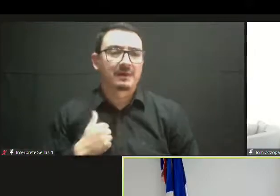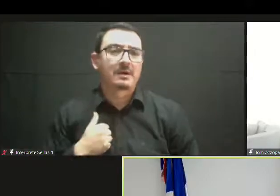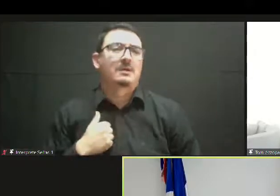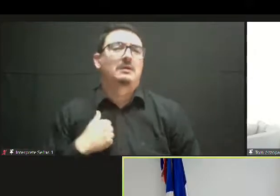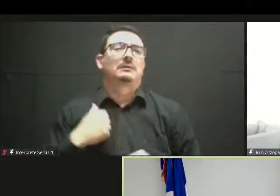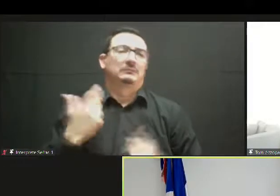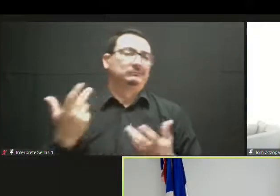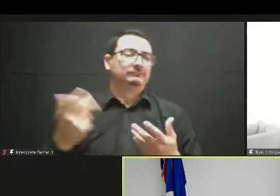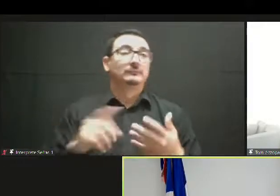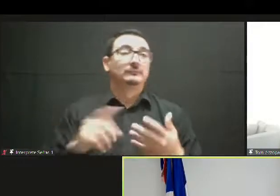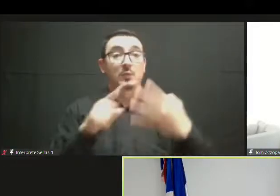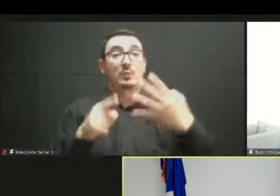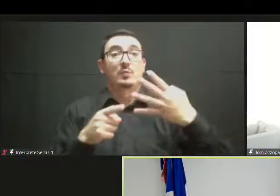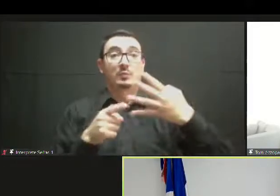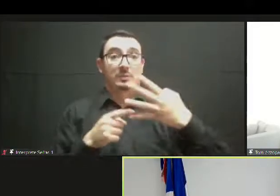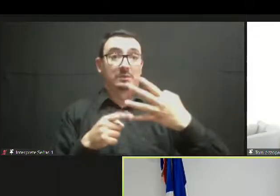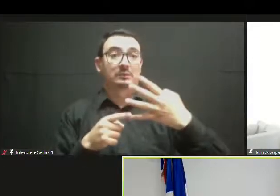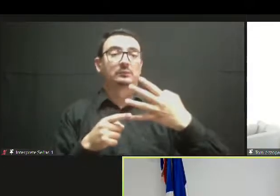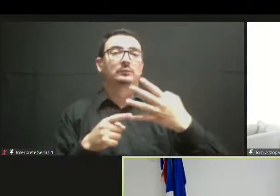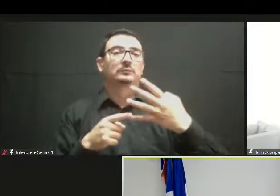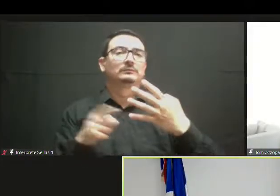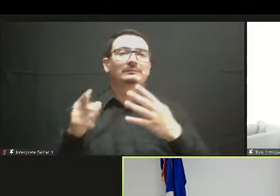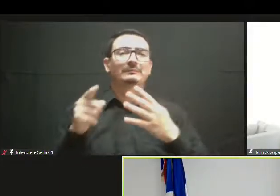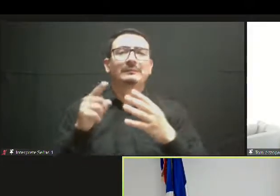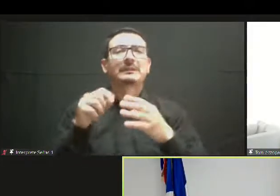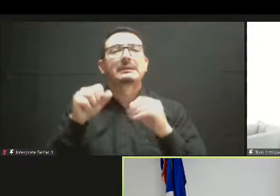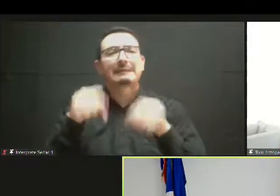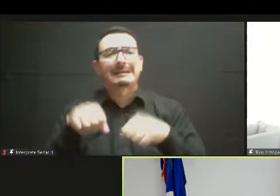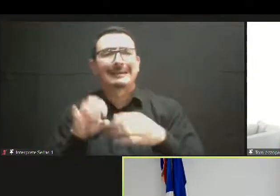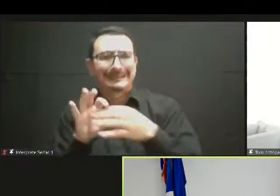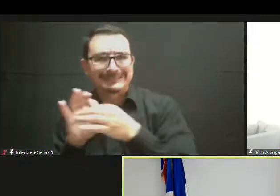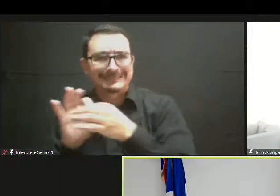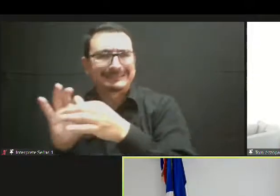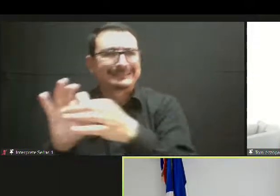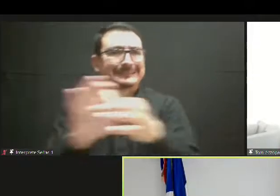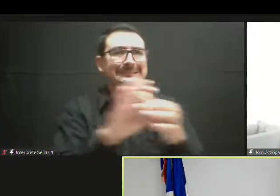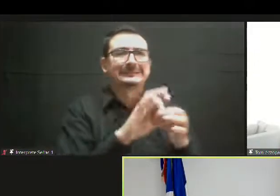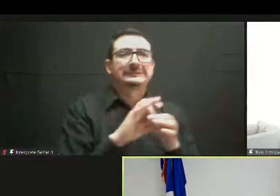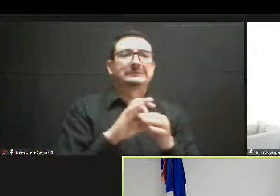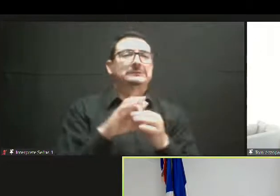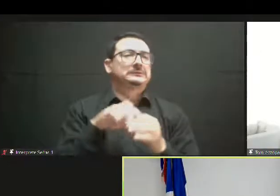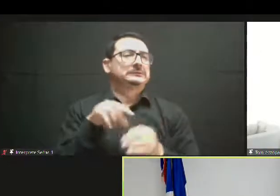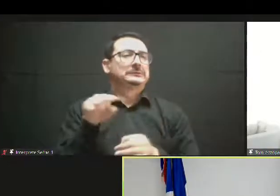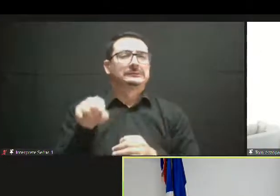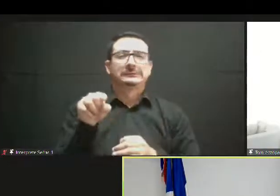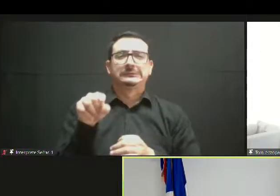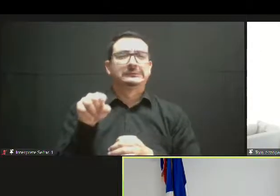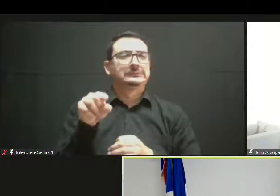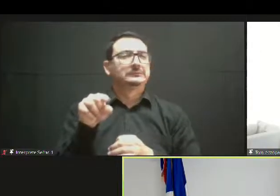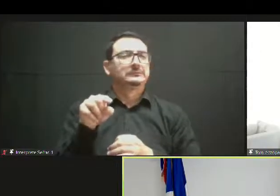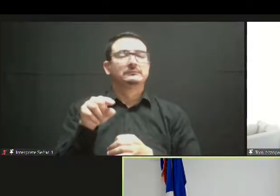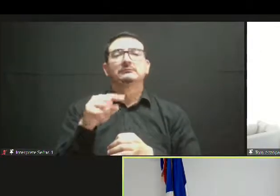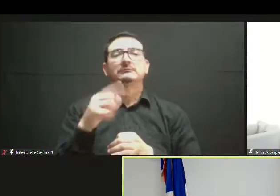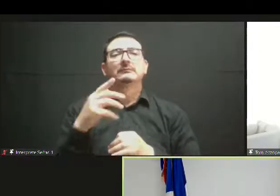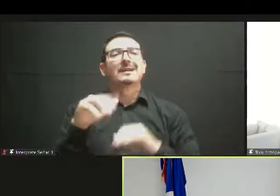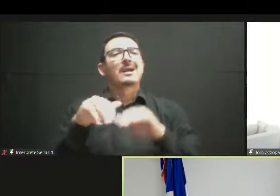está el ecosistema, que aquí creamos las condiciones de un entorno de valor agregado, un estímulo a la investigación y el